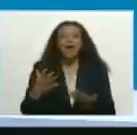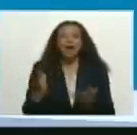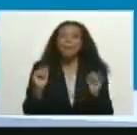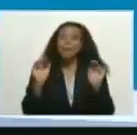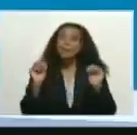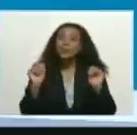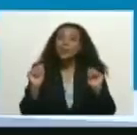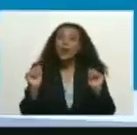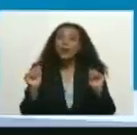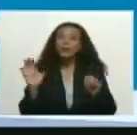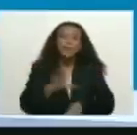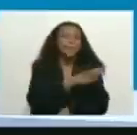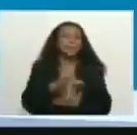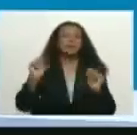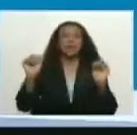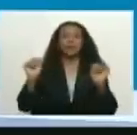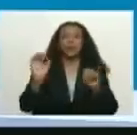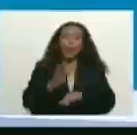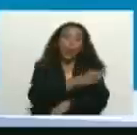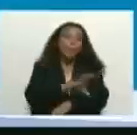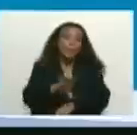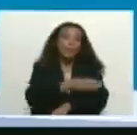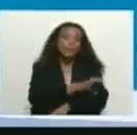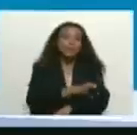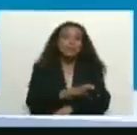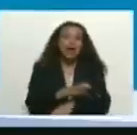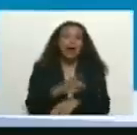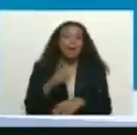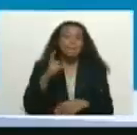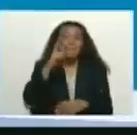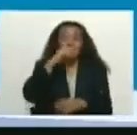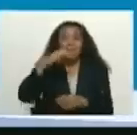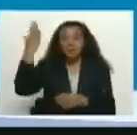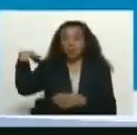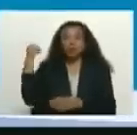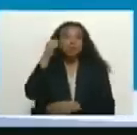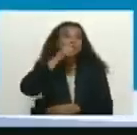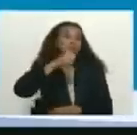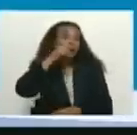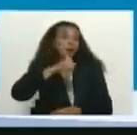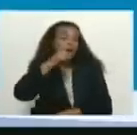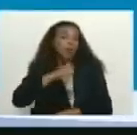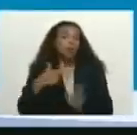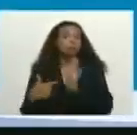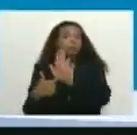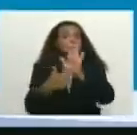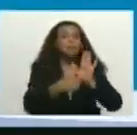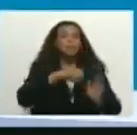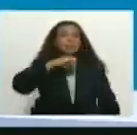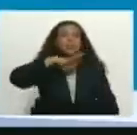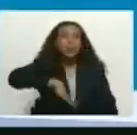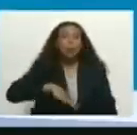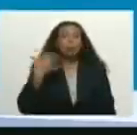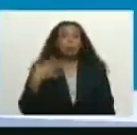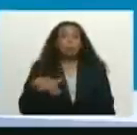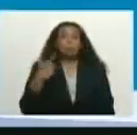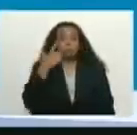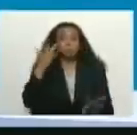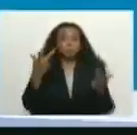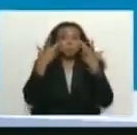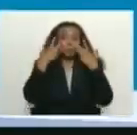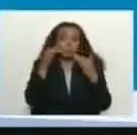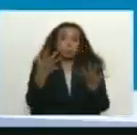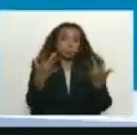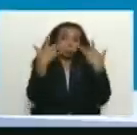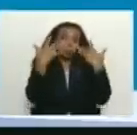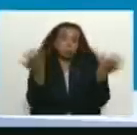vamos a despedir con música también. Porque el pasado sábado se dio algo histórico. Quizás ustedes, los